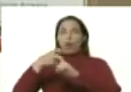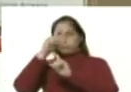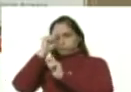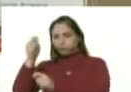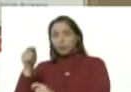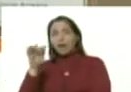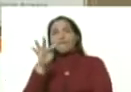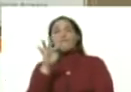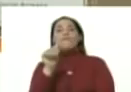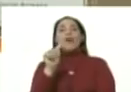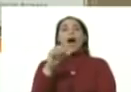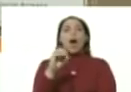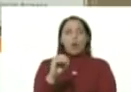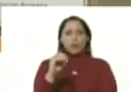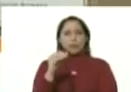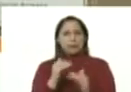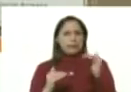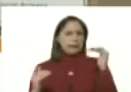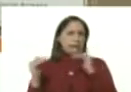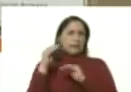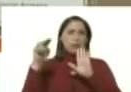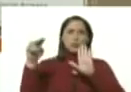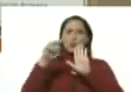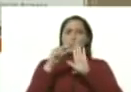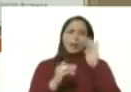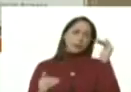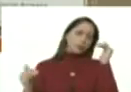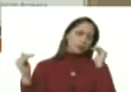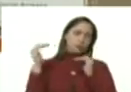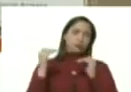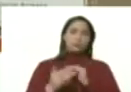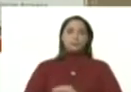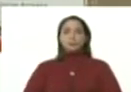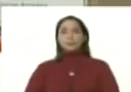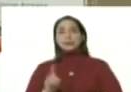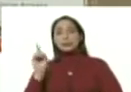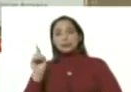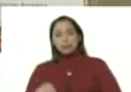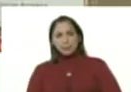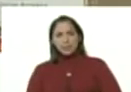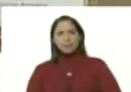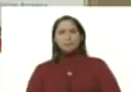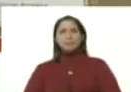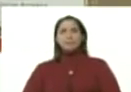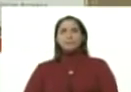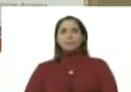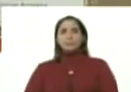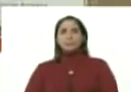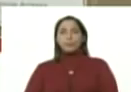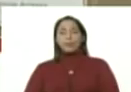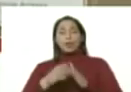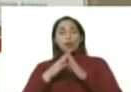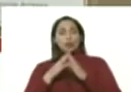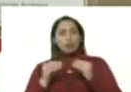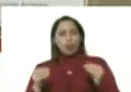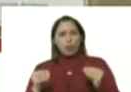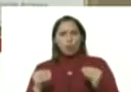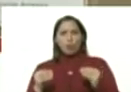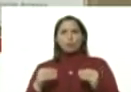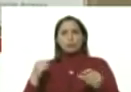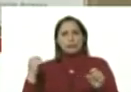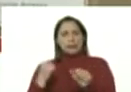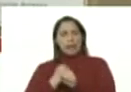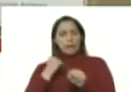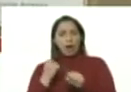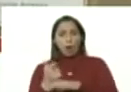FAO en un nivel superior. Además, con todo el influjo de lo que fue el haber trabajado con